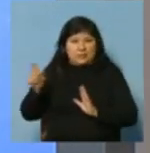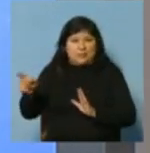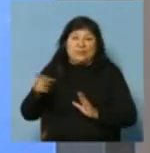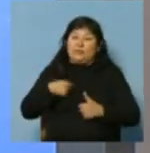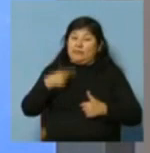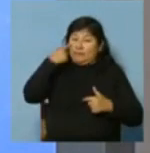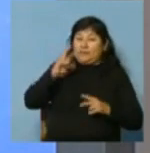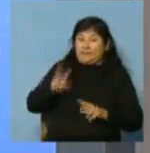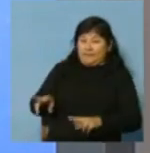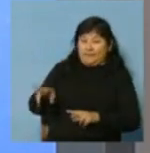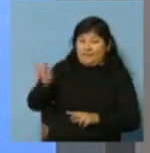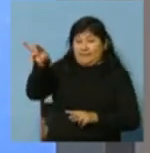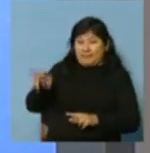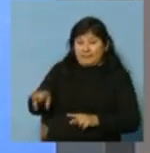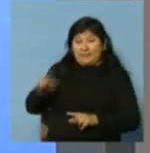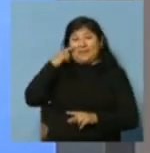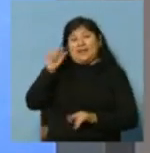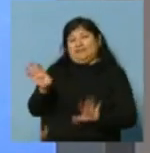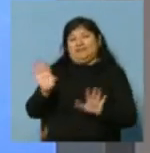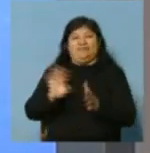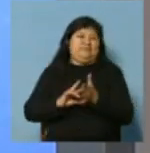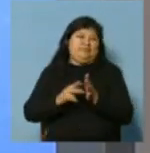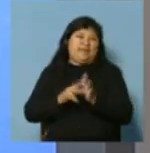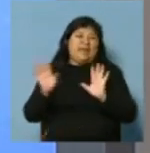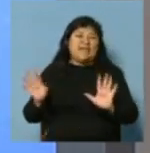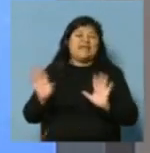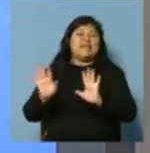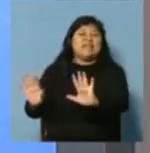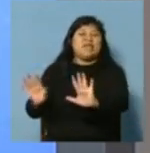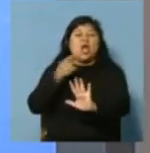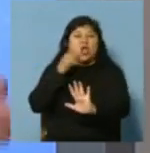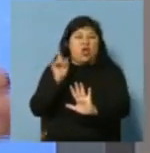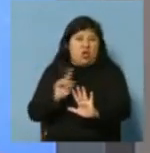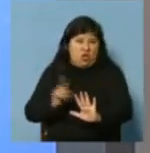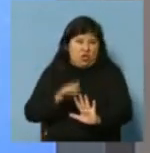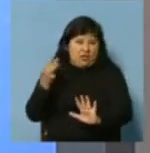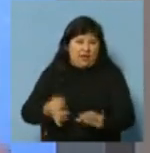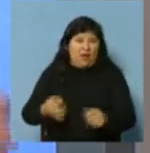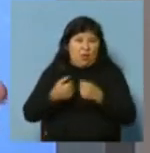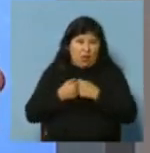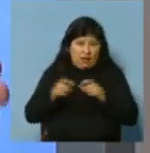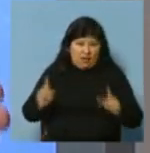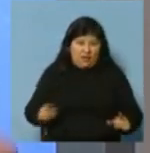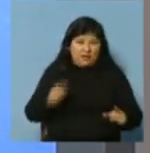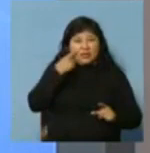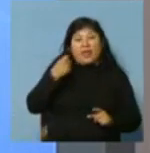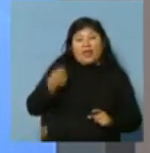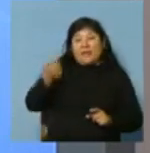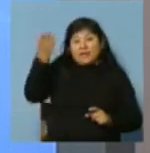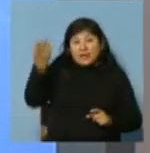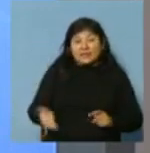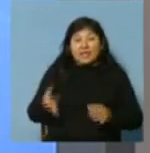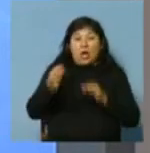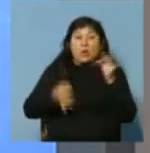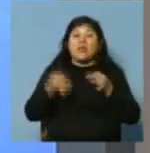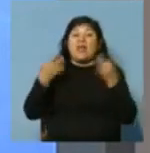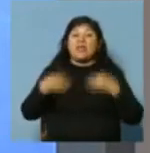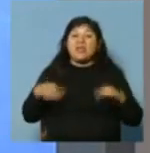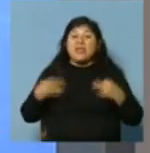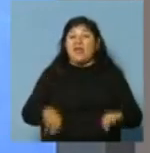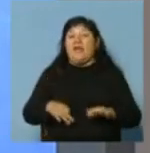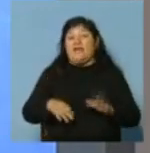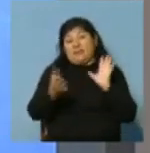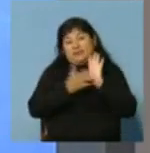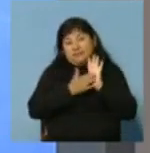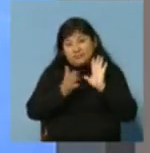cuestionable porque uno considera que la justicia debe basarse en hechos reales en hechos objetivos y